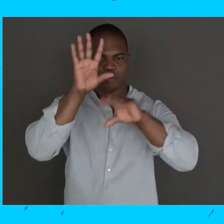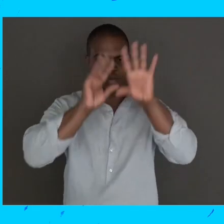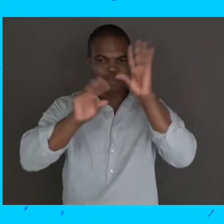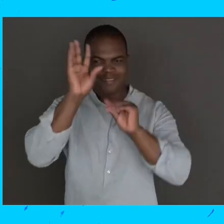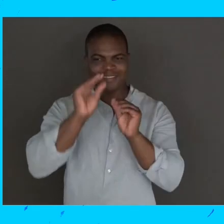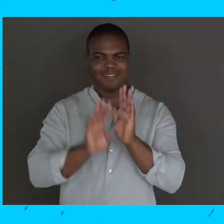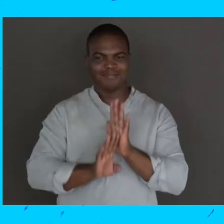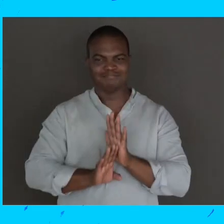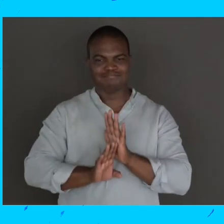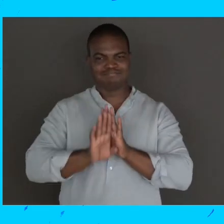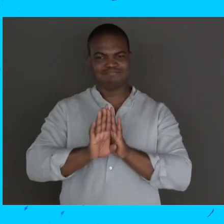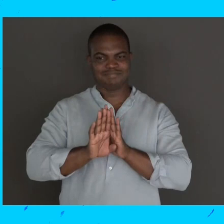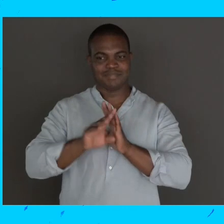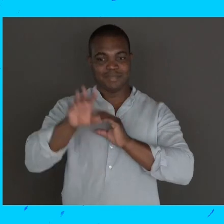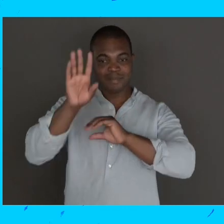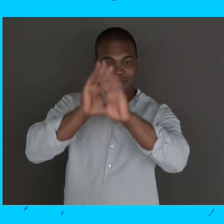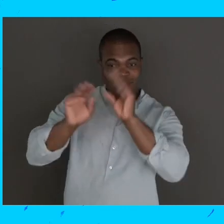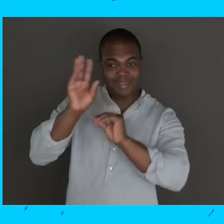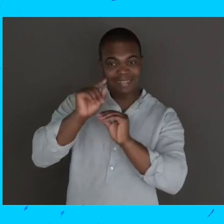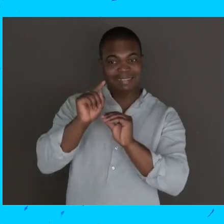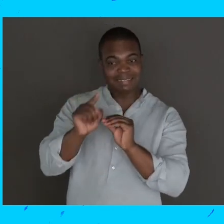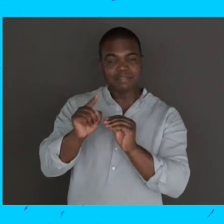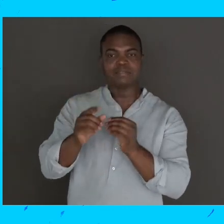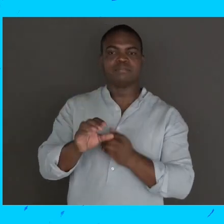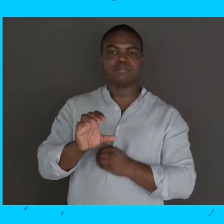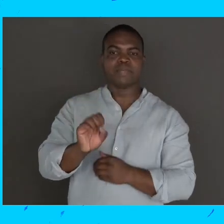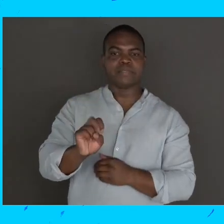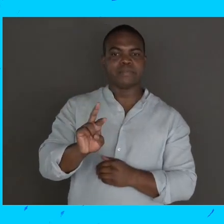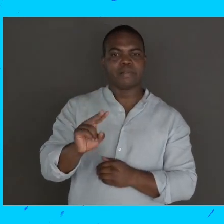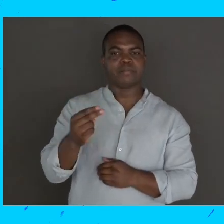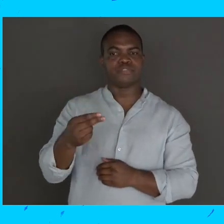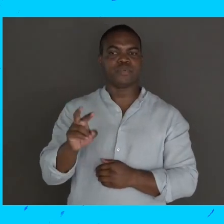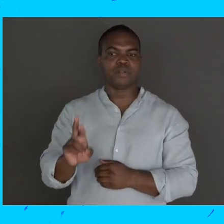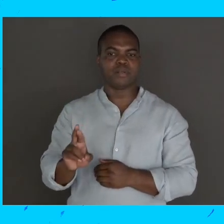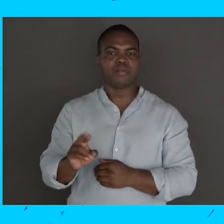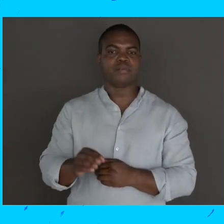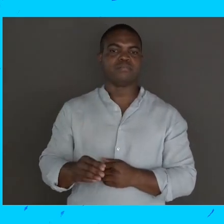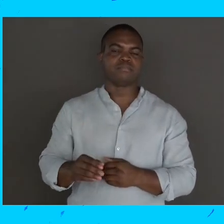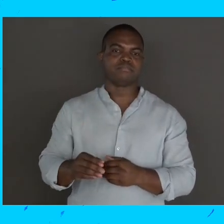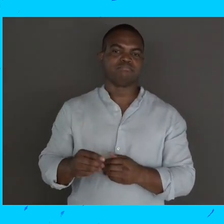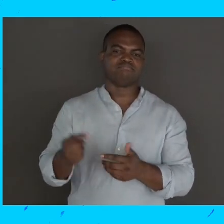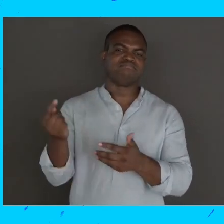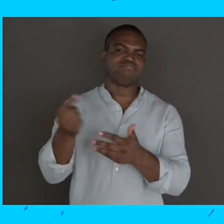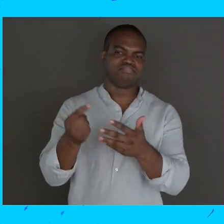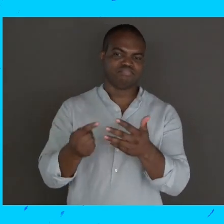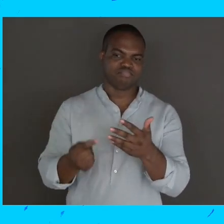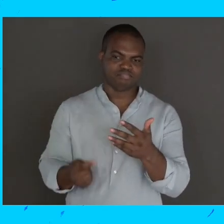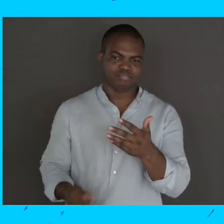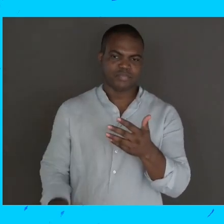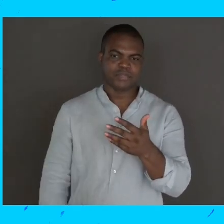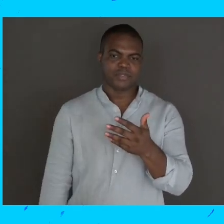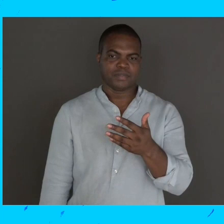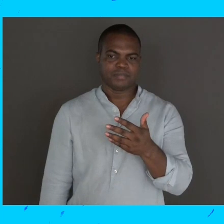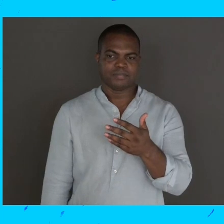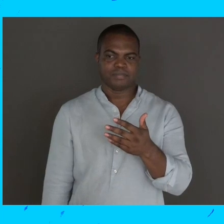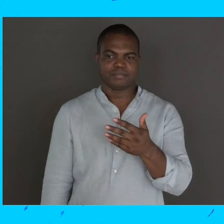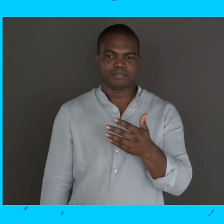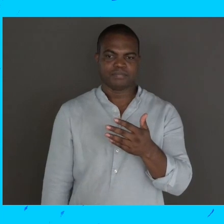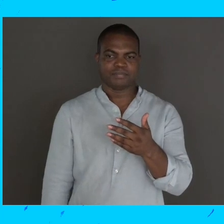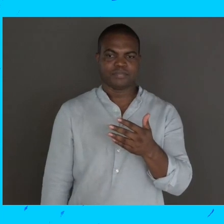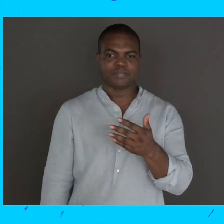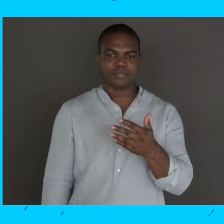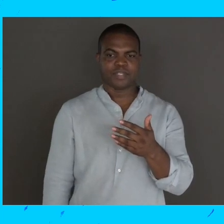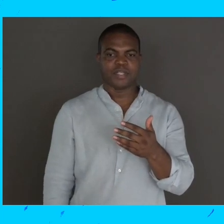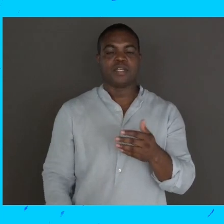política deportiva, tenemos también la educación de HIV y bienestar,